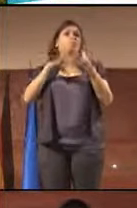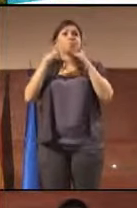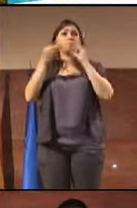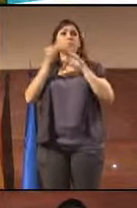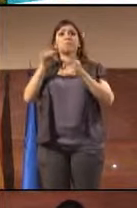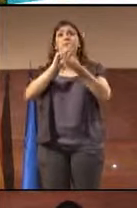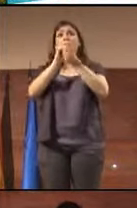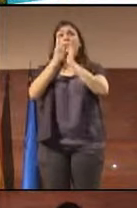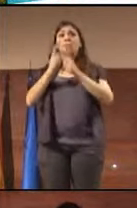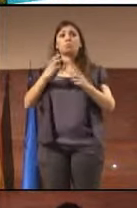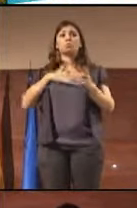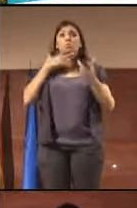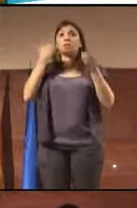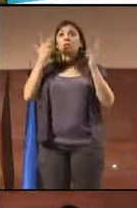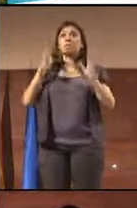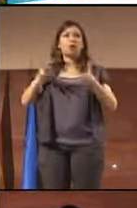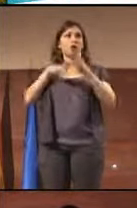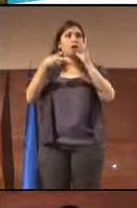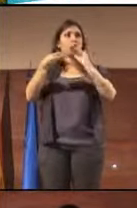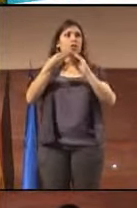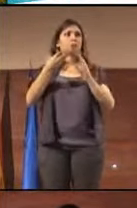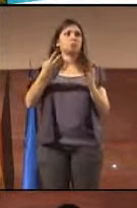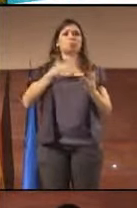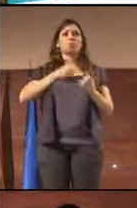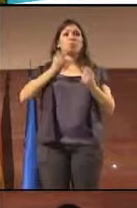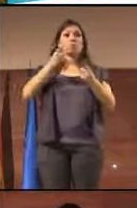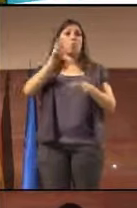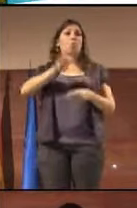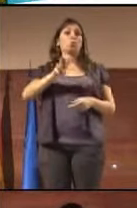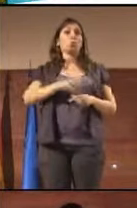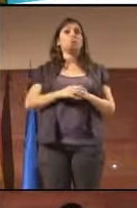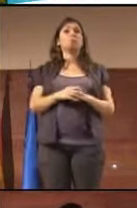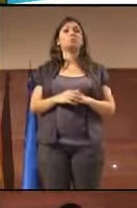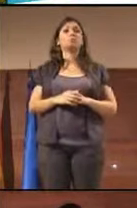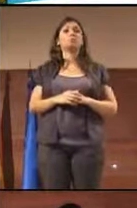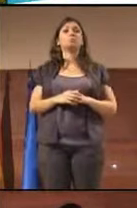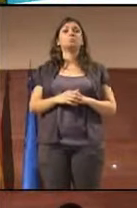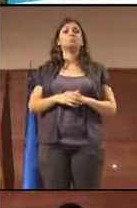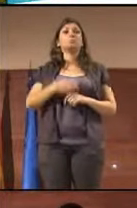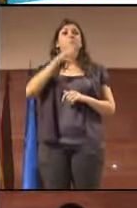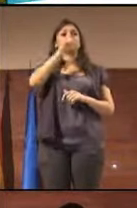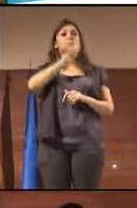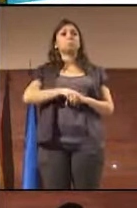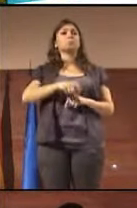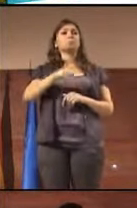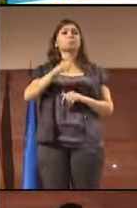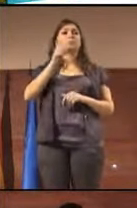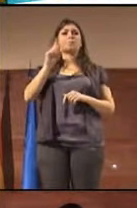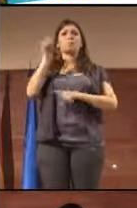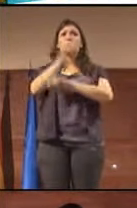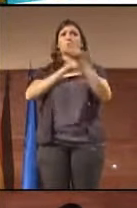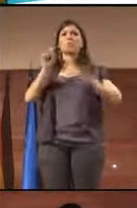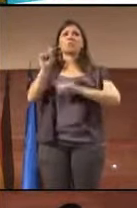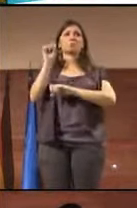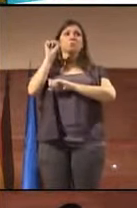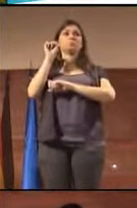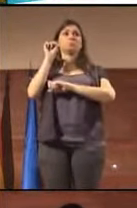modificaciones y cambios que pueda tener la silla que te vayan a ser útiles. Esto era para una persona que tenía